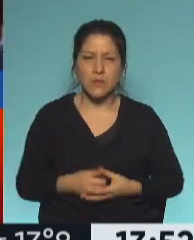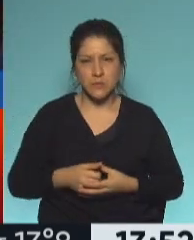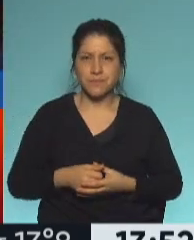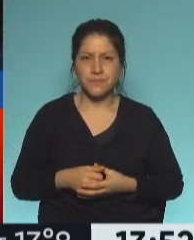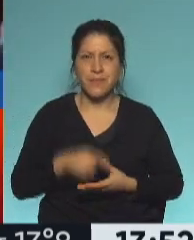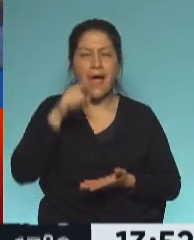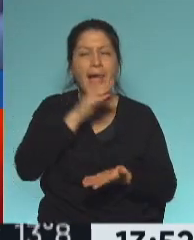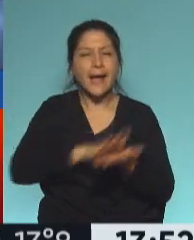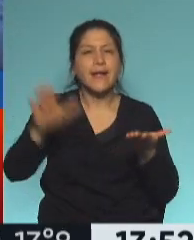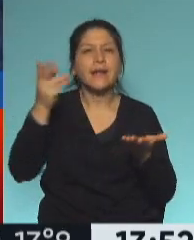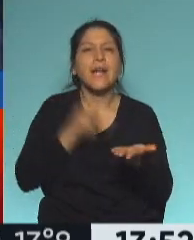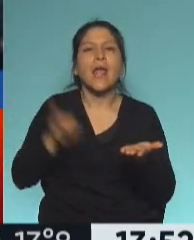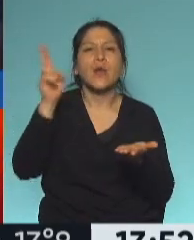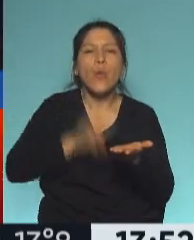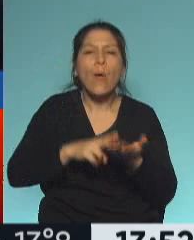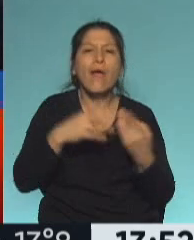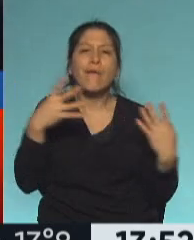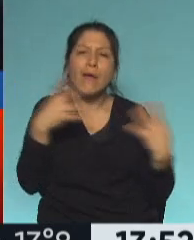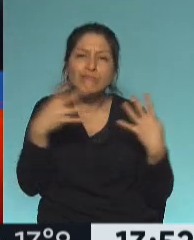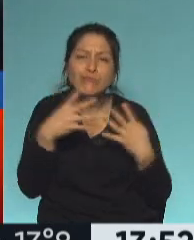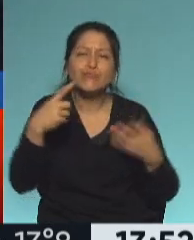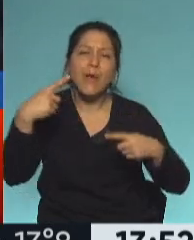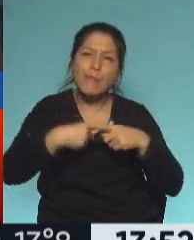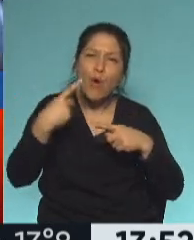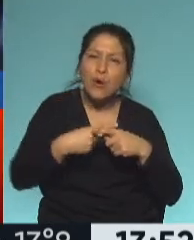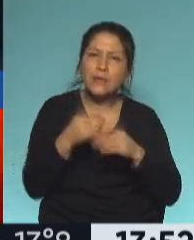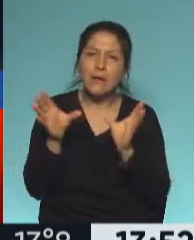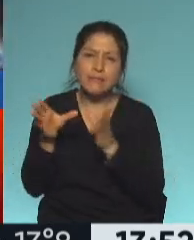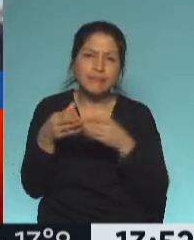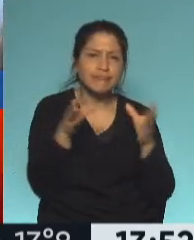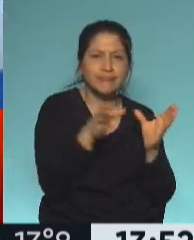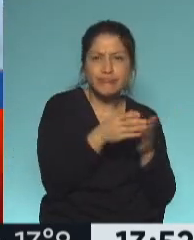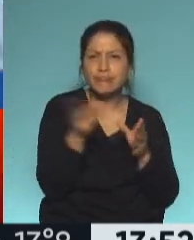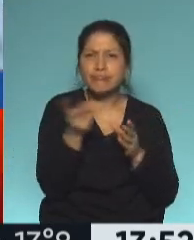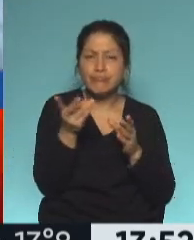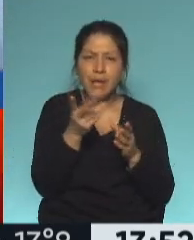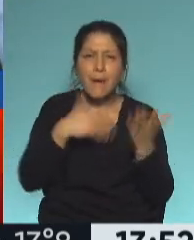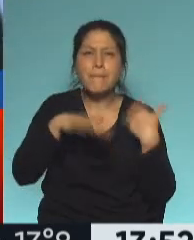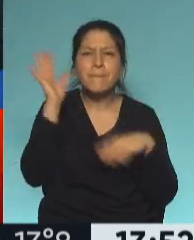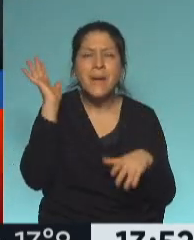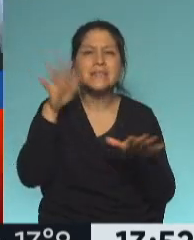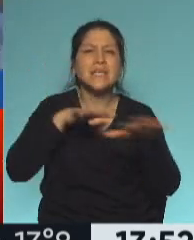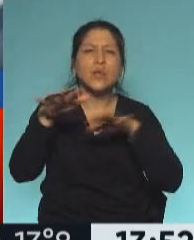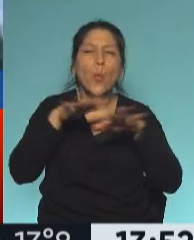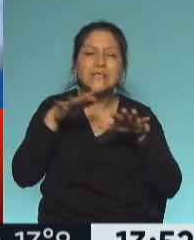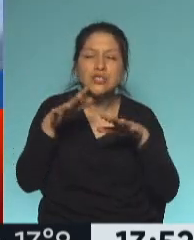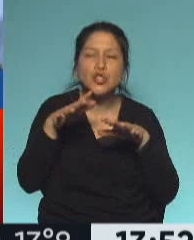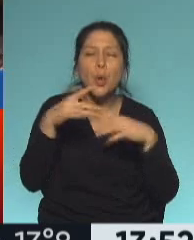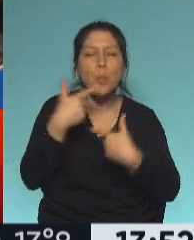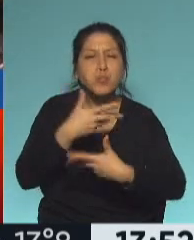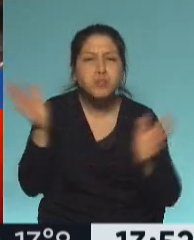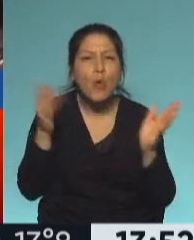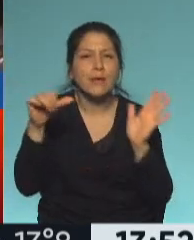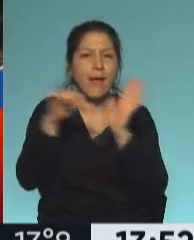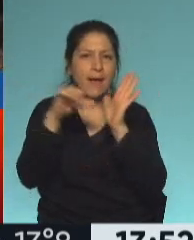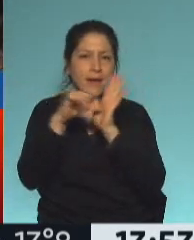renueva así la lucha política entre las 2 grandes líneas desde la que se suele leer la escena pública iraní desde Occidente,